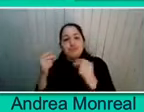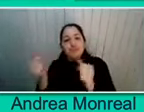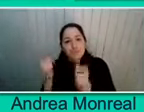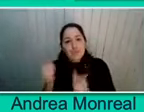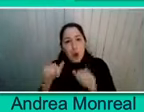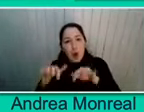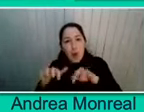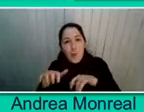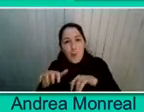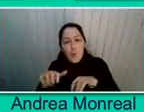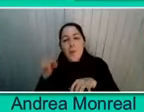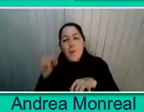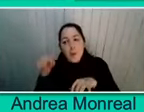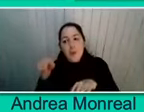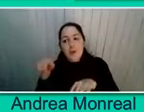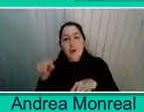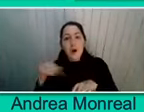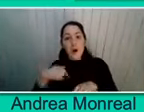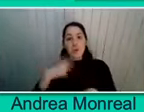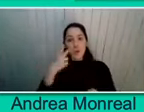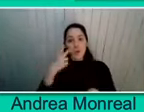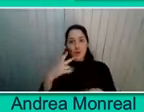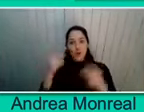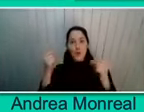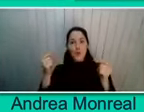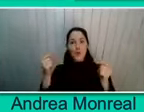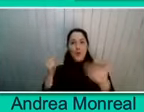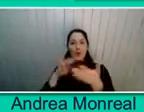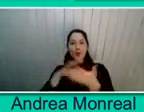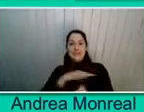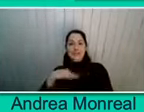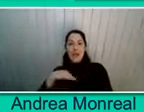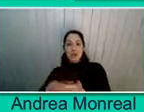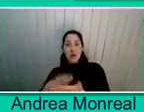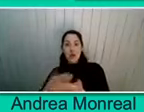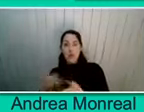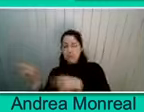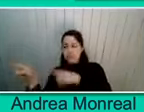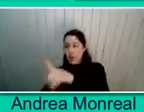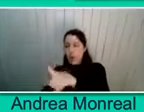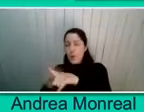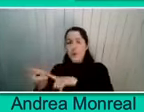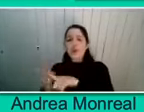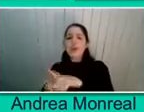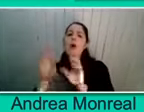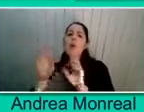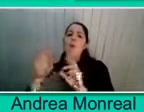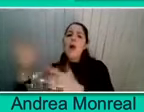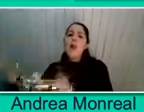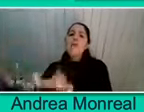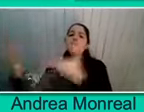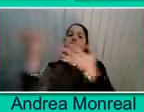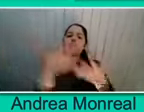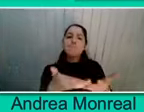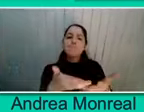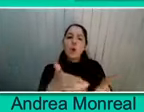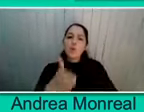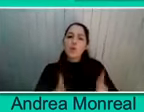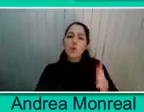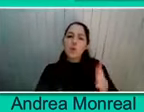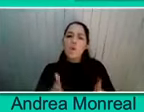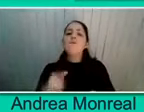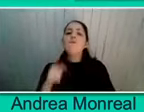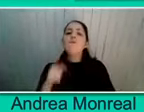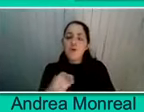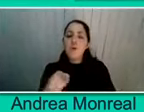visto que si nos llega el robot que el Servicio de Salud está gestionando, nos envíen, podríamos llegar a hacer 600